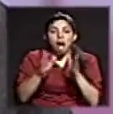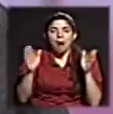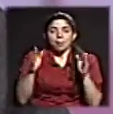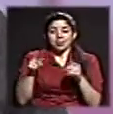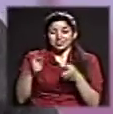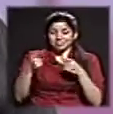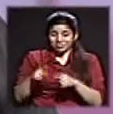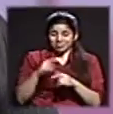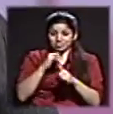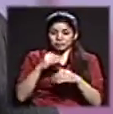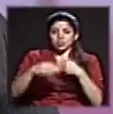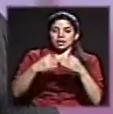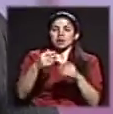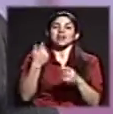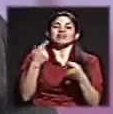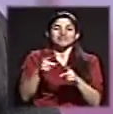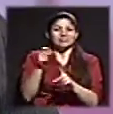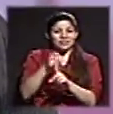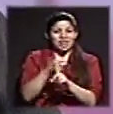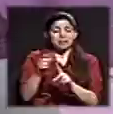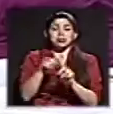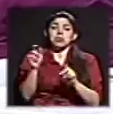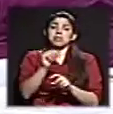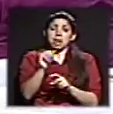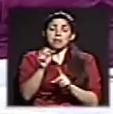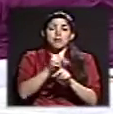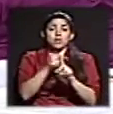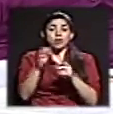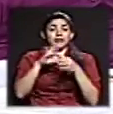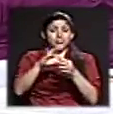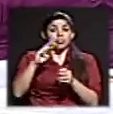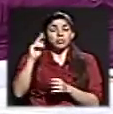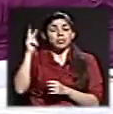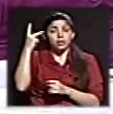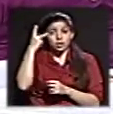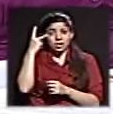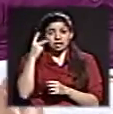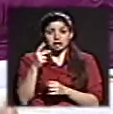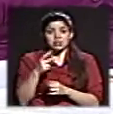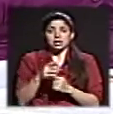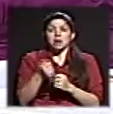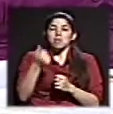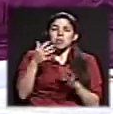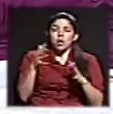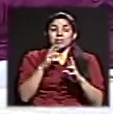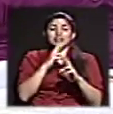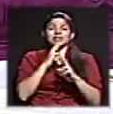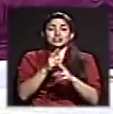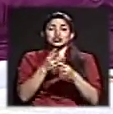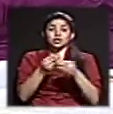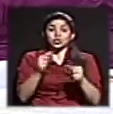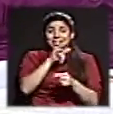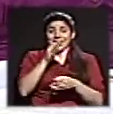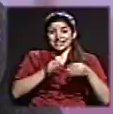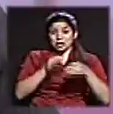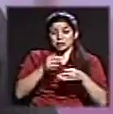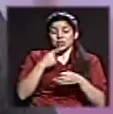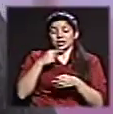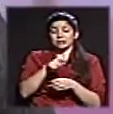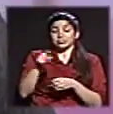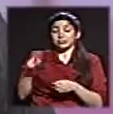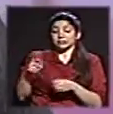puerta para la violencia, pero también por violencia política, ¿verdad? Y un poco la resolución que ha hecho el tribunal es remitir a